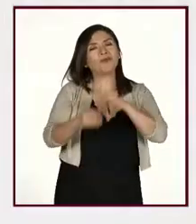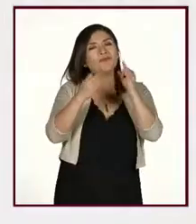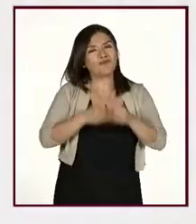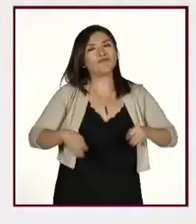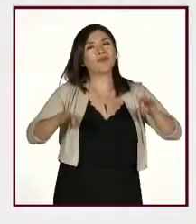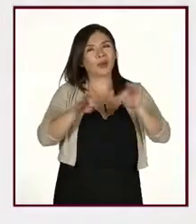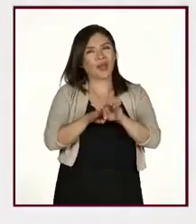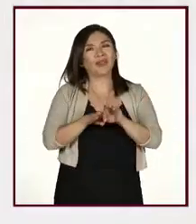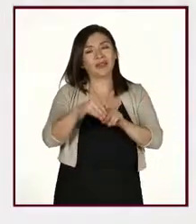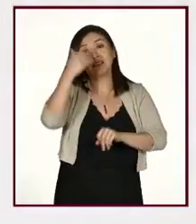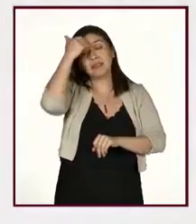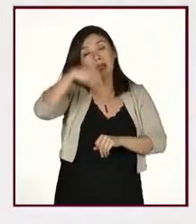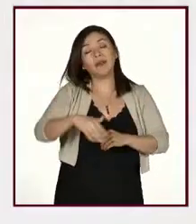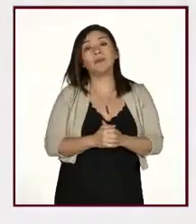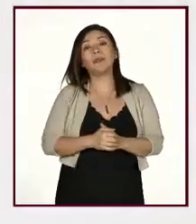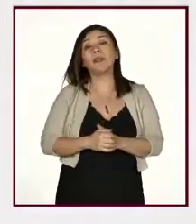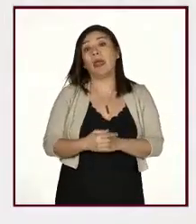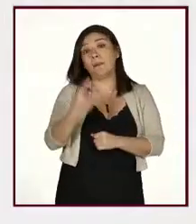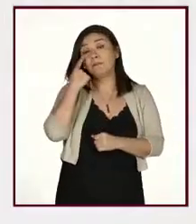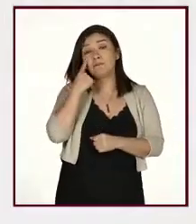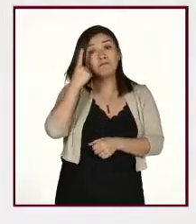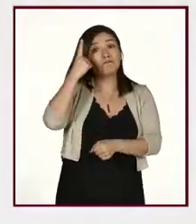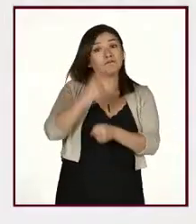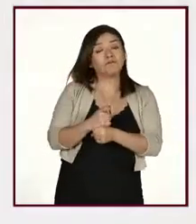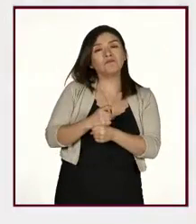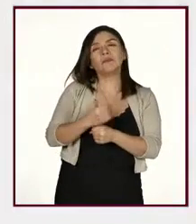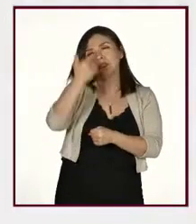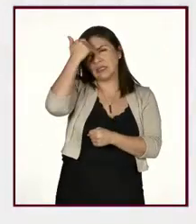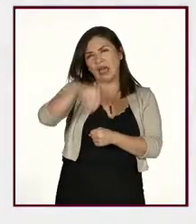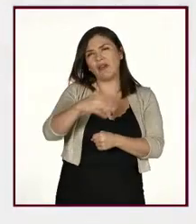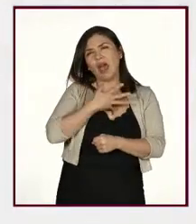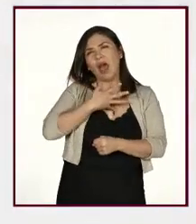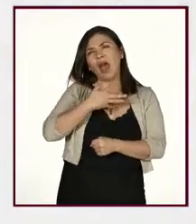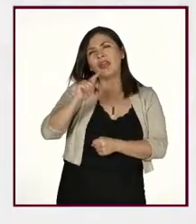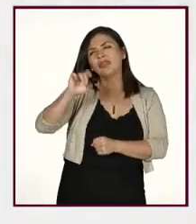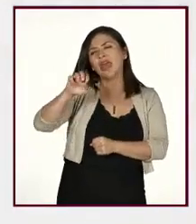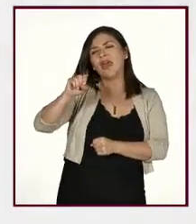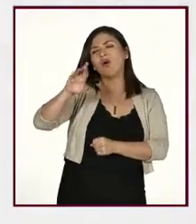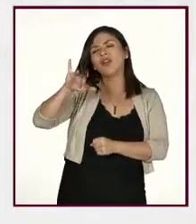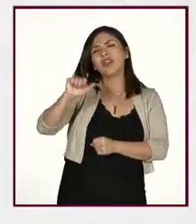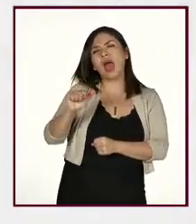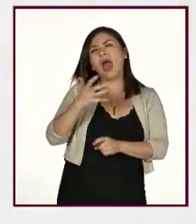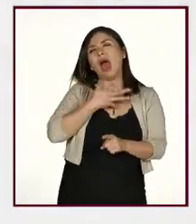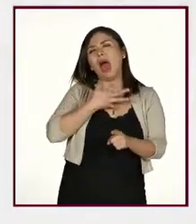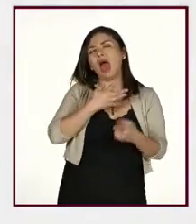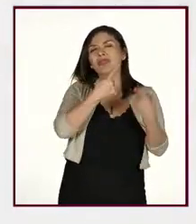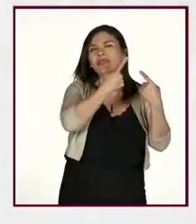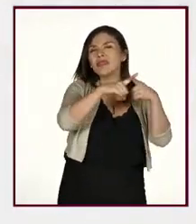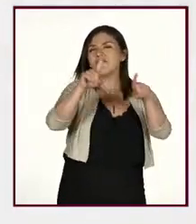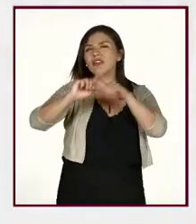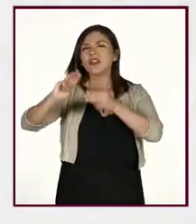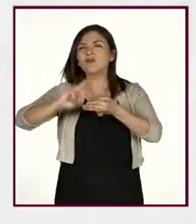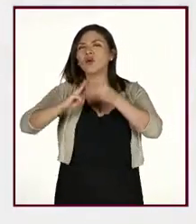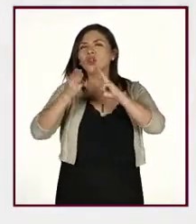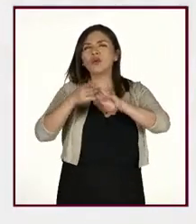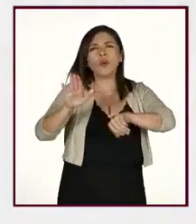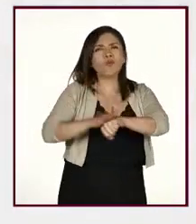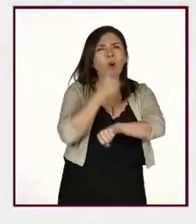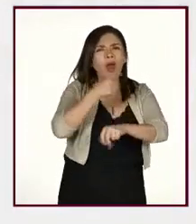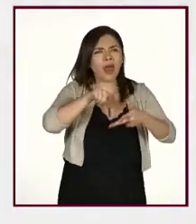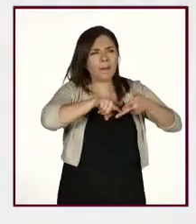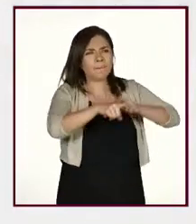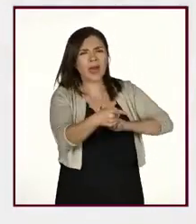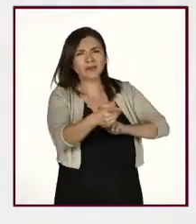partir de que hay una teoría, digamos, de equifinalidad, ¿sí? Que hay diferentes causas, diferentes